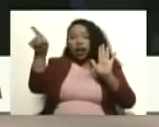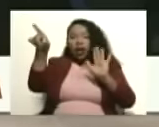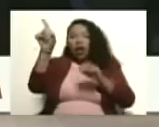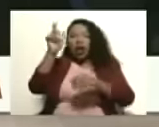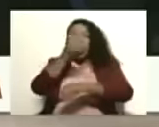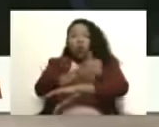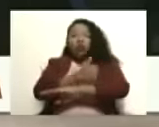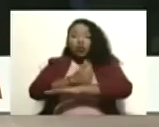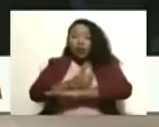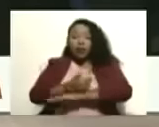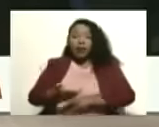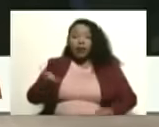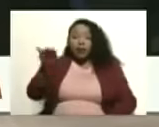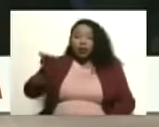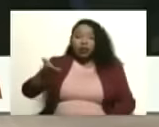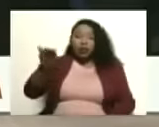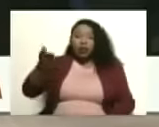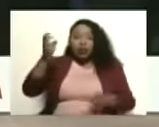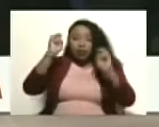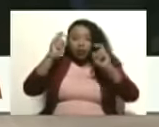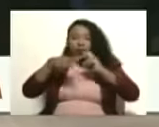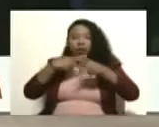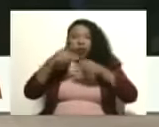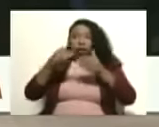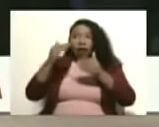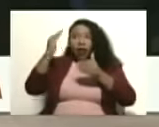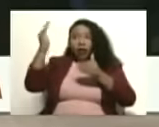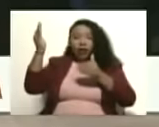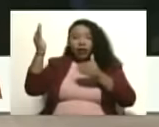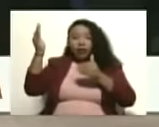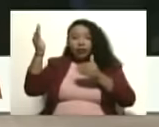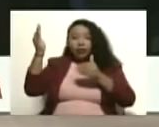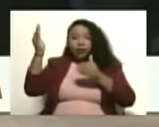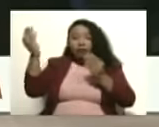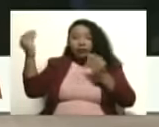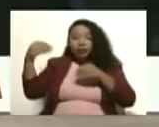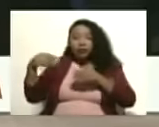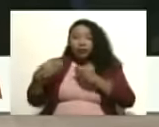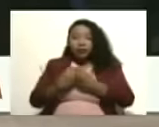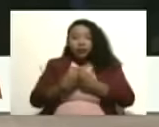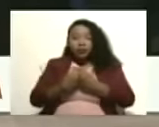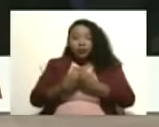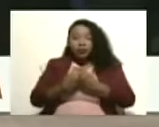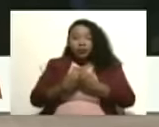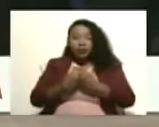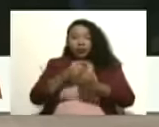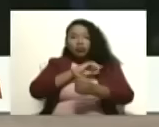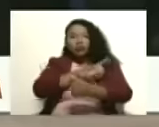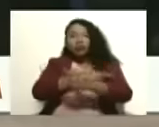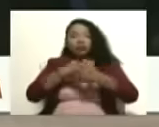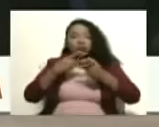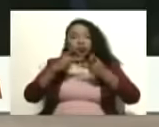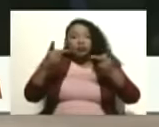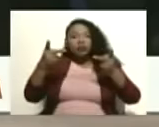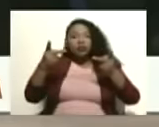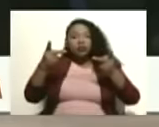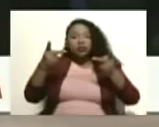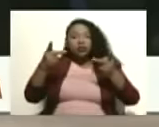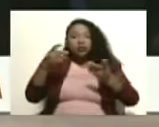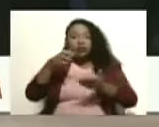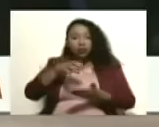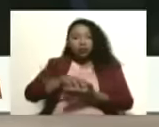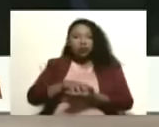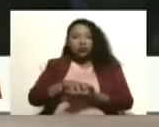fundamental en materia de política exterior y en conjunto también con los poderes públicos del